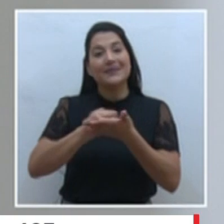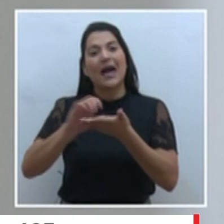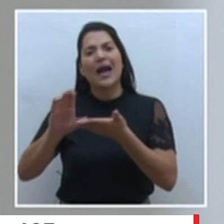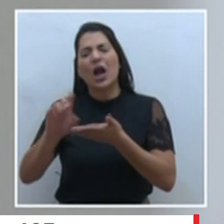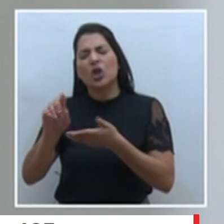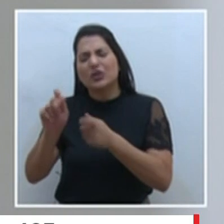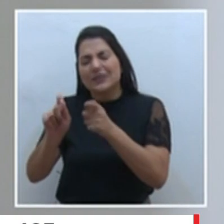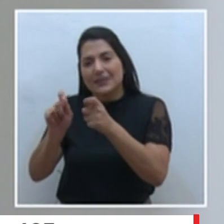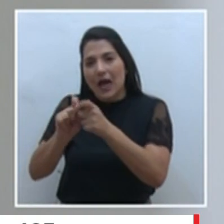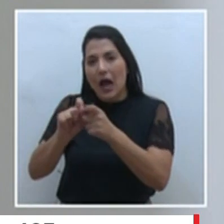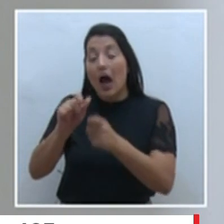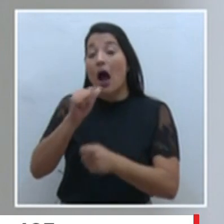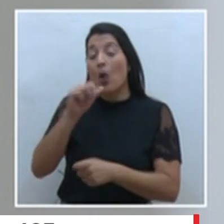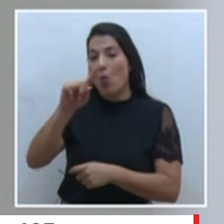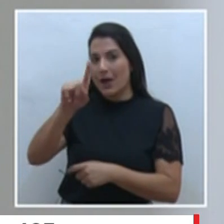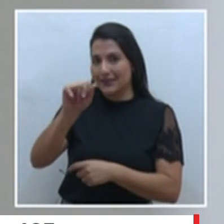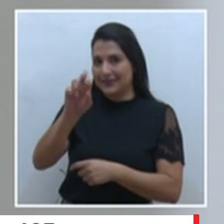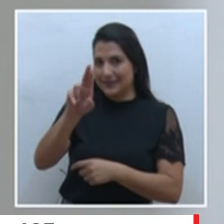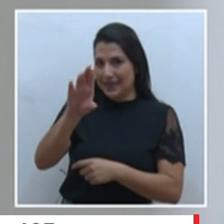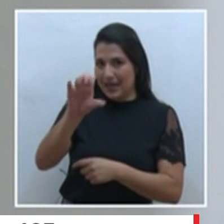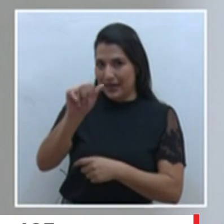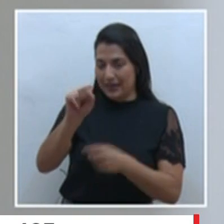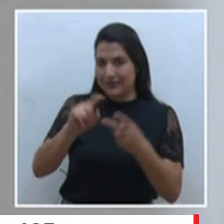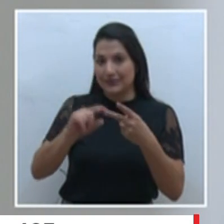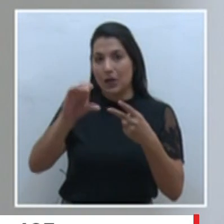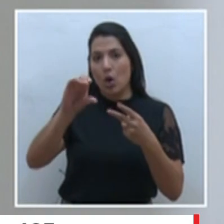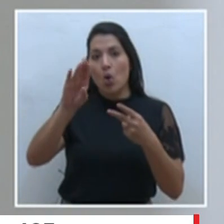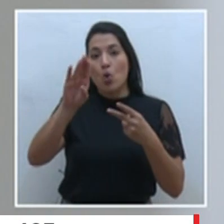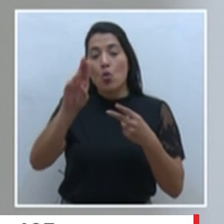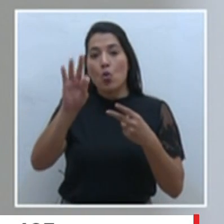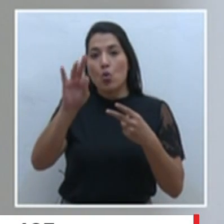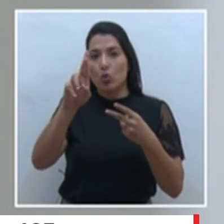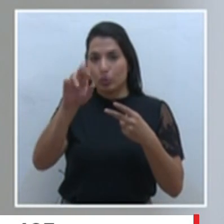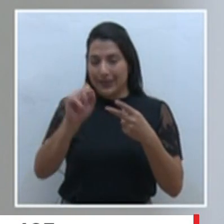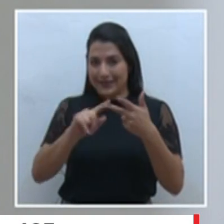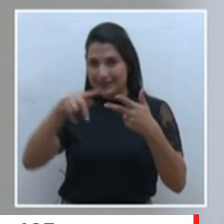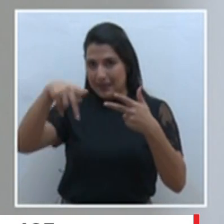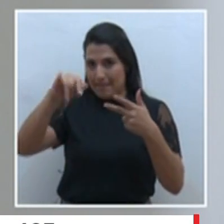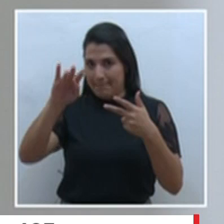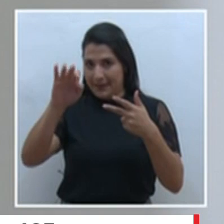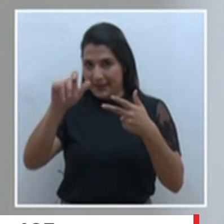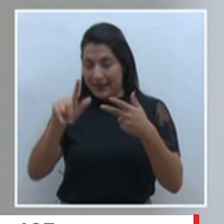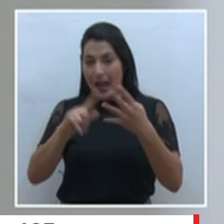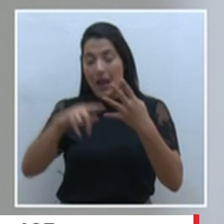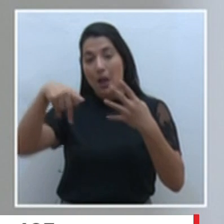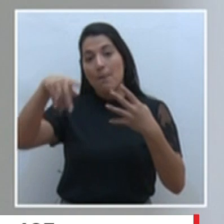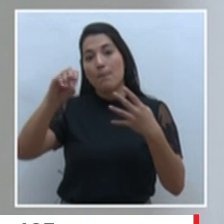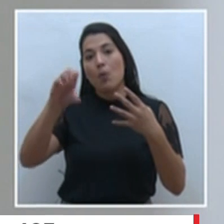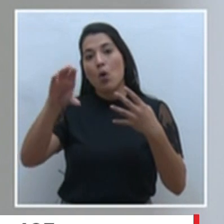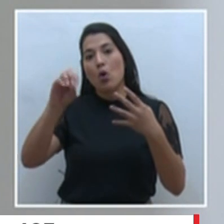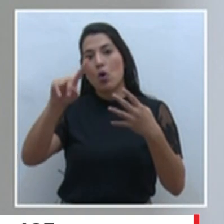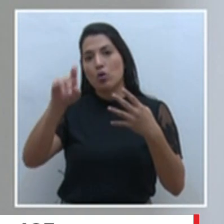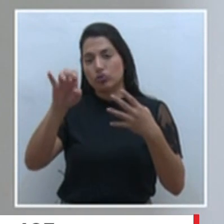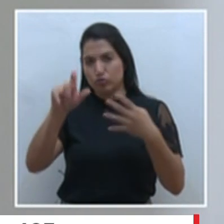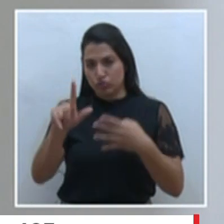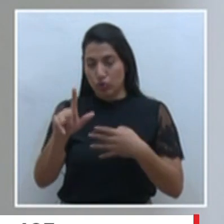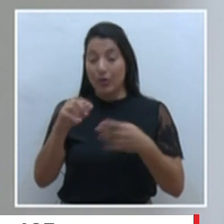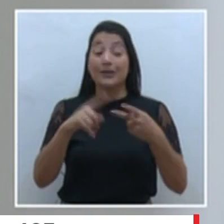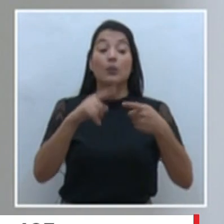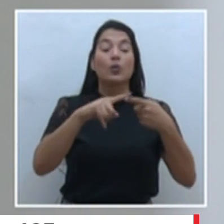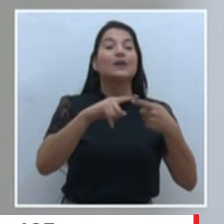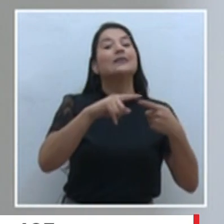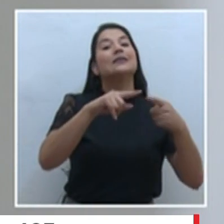Aguasarcas, Cutris, Pital y Pocosol, Cantón de Sarapiquí, específicamente en los distritos de Llanuras